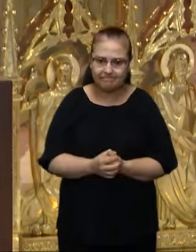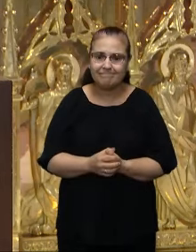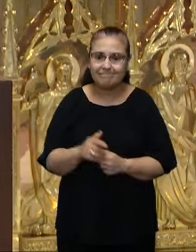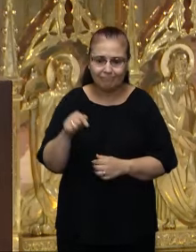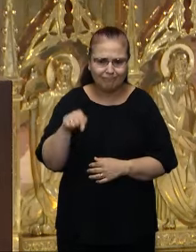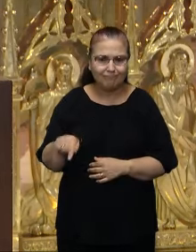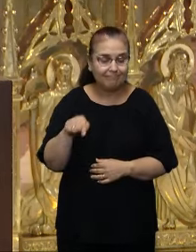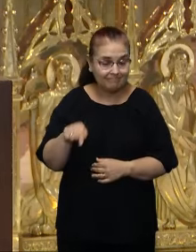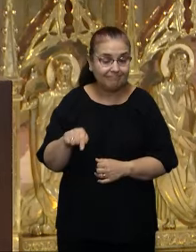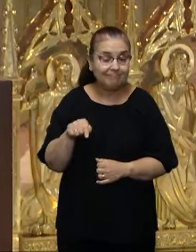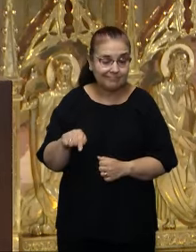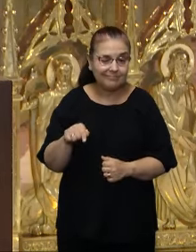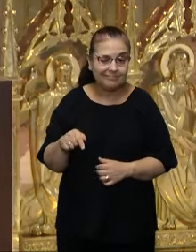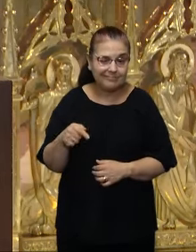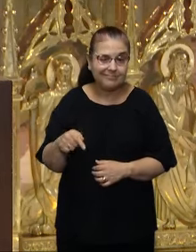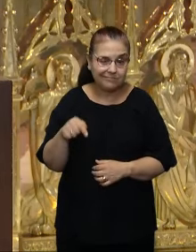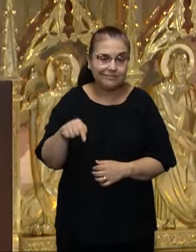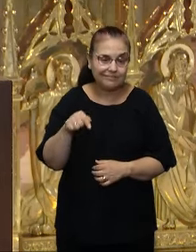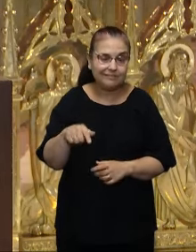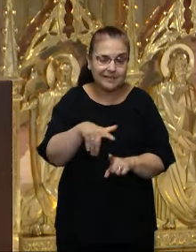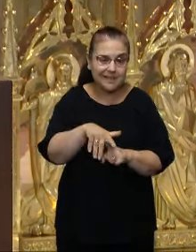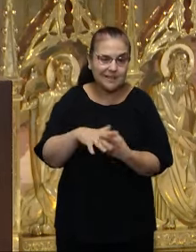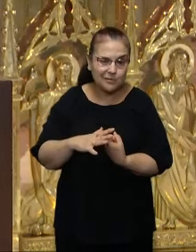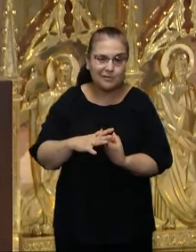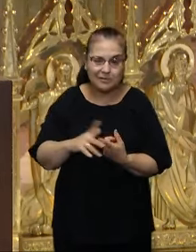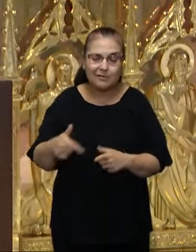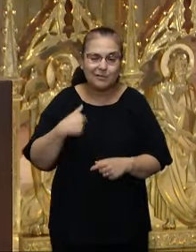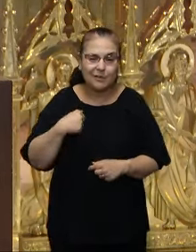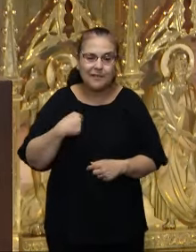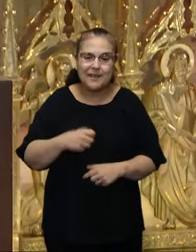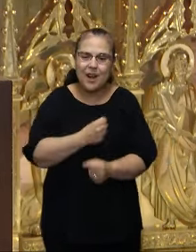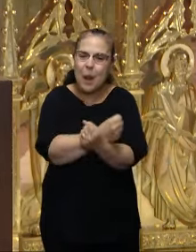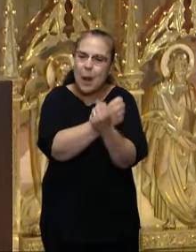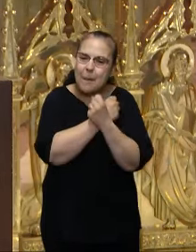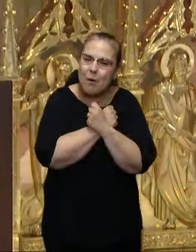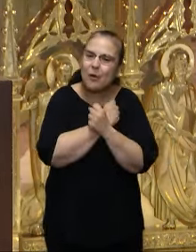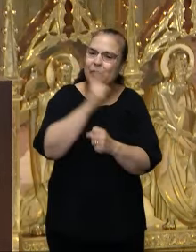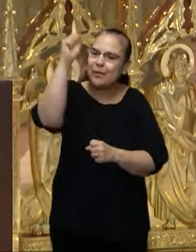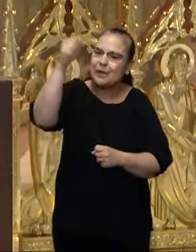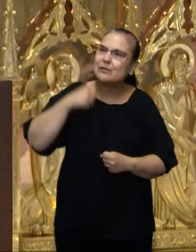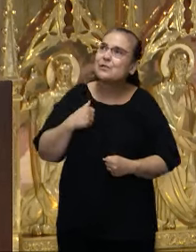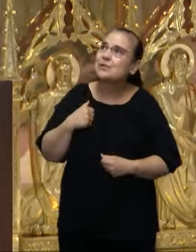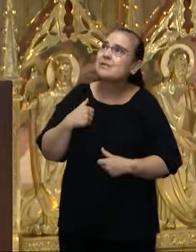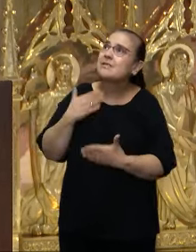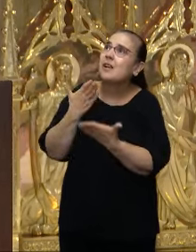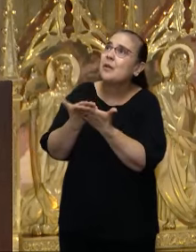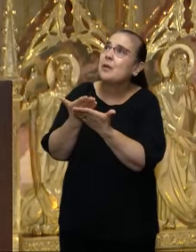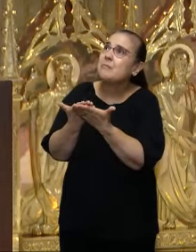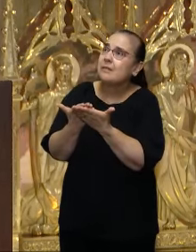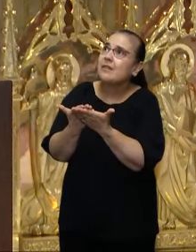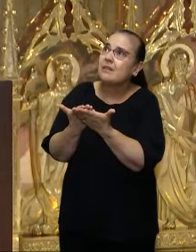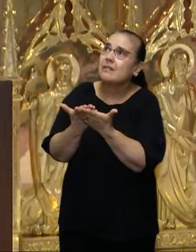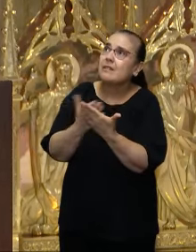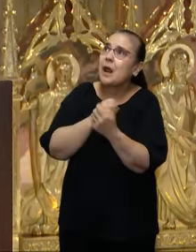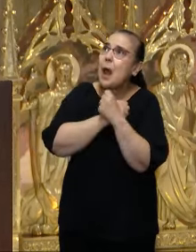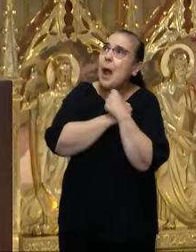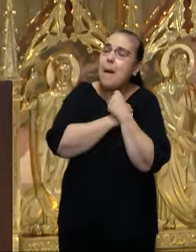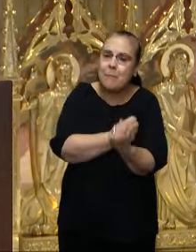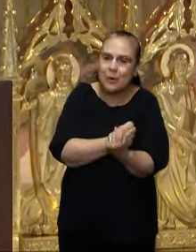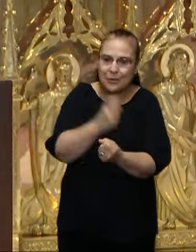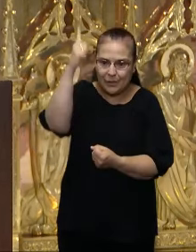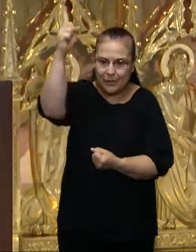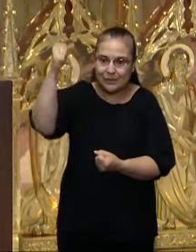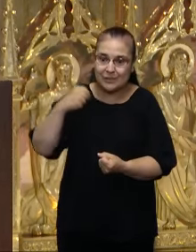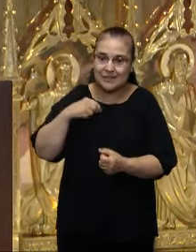ahí es cuando uno siente de verdad el amor de Dios. Implorad el amor de Dios, ese es el